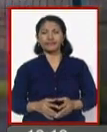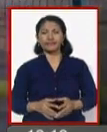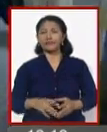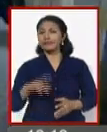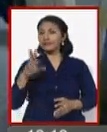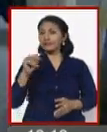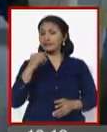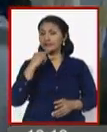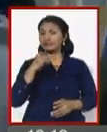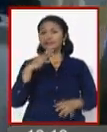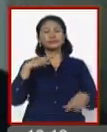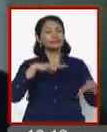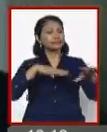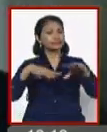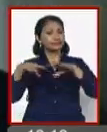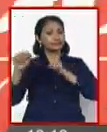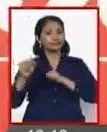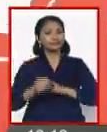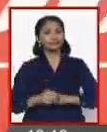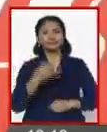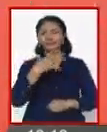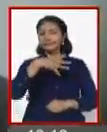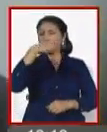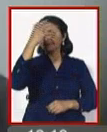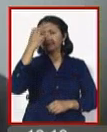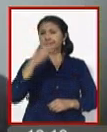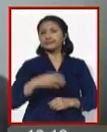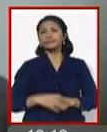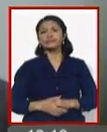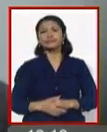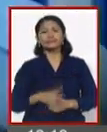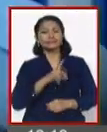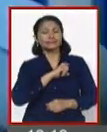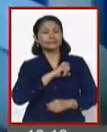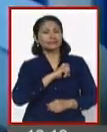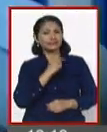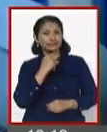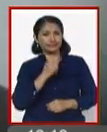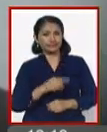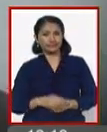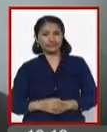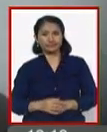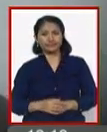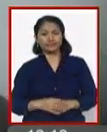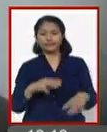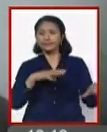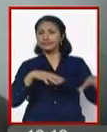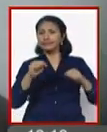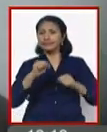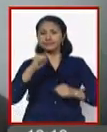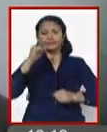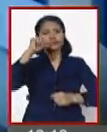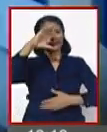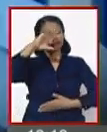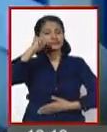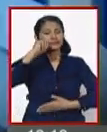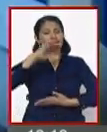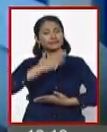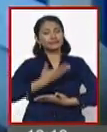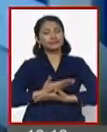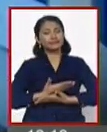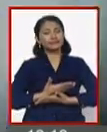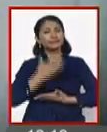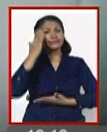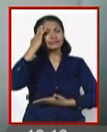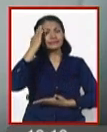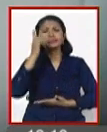No, señor. Se han ido. ¡Maldita sea! Oficial, se llevaron a mi hija.